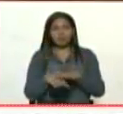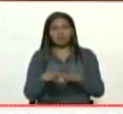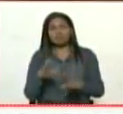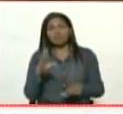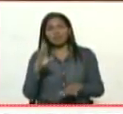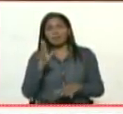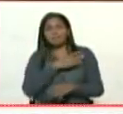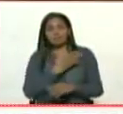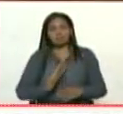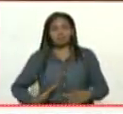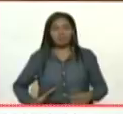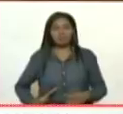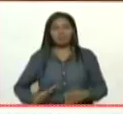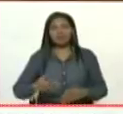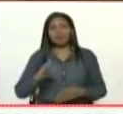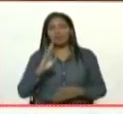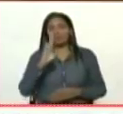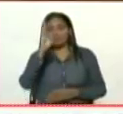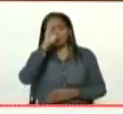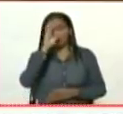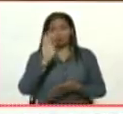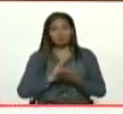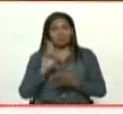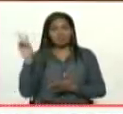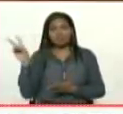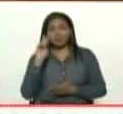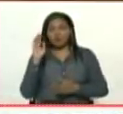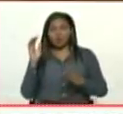del superintendente. Hay que mantener